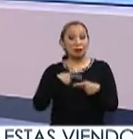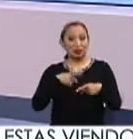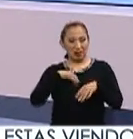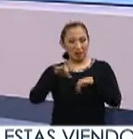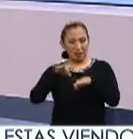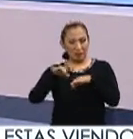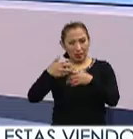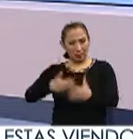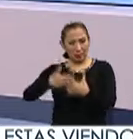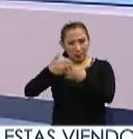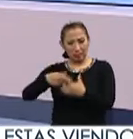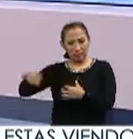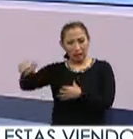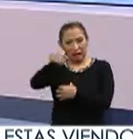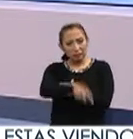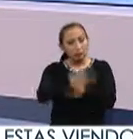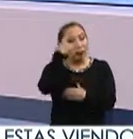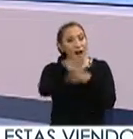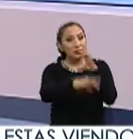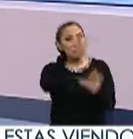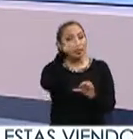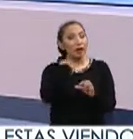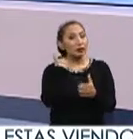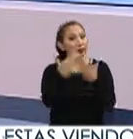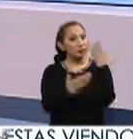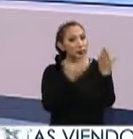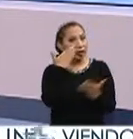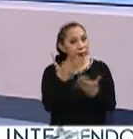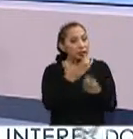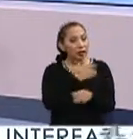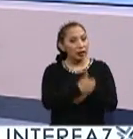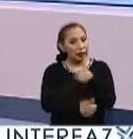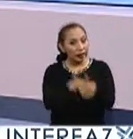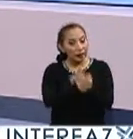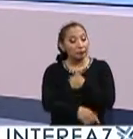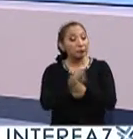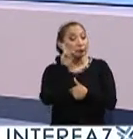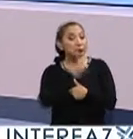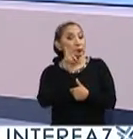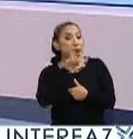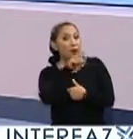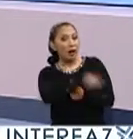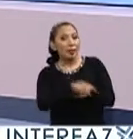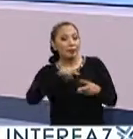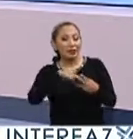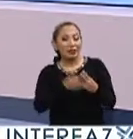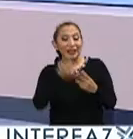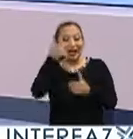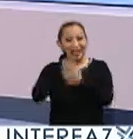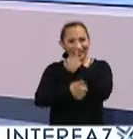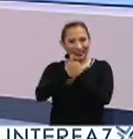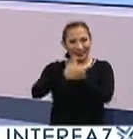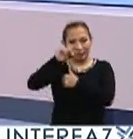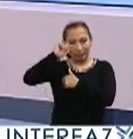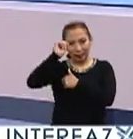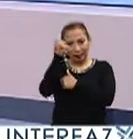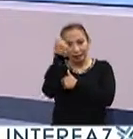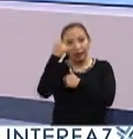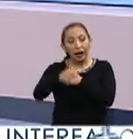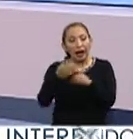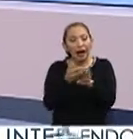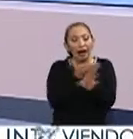empleadores incluso en esta elección de los estudios? Los estudios muestran que las mujeres empiezan a alejarse de las carreras técnicas en la